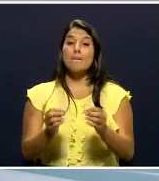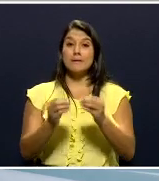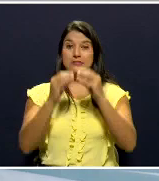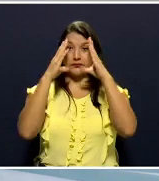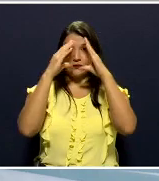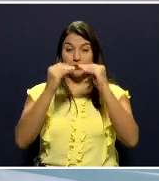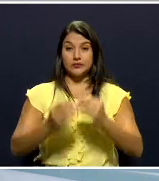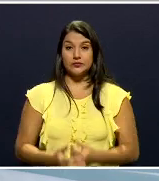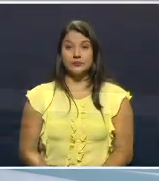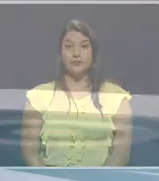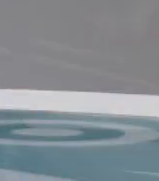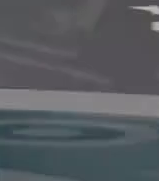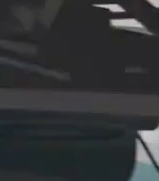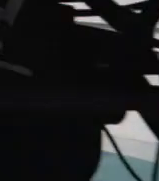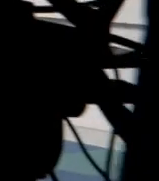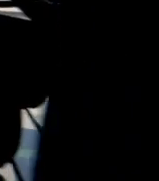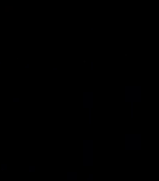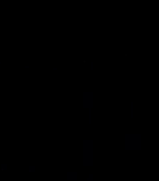información.